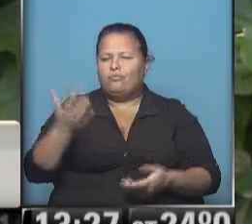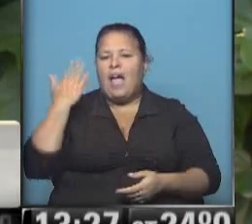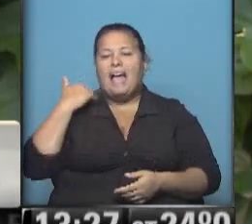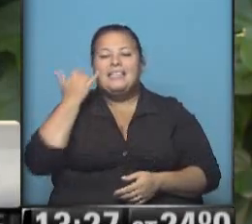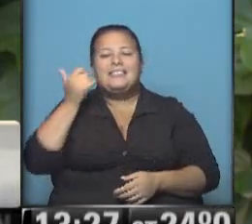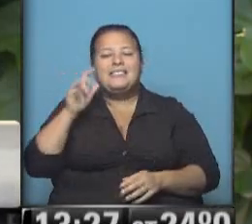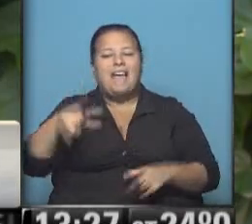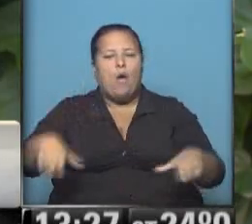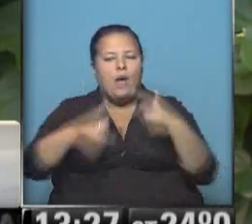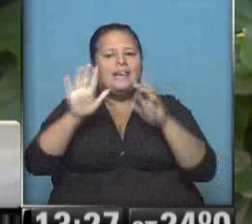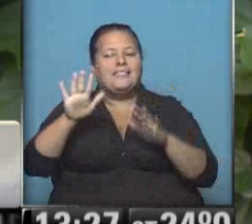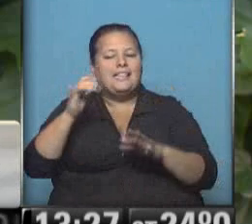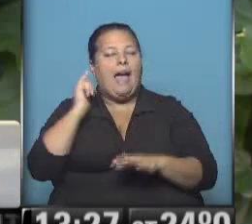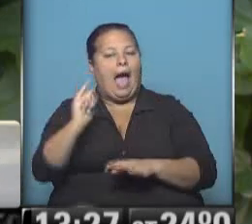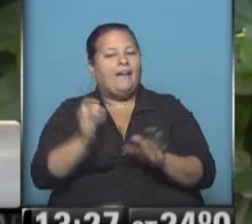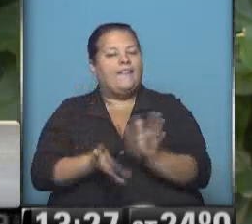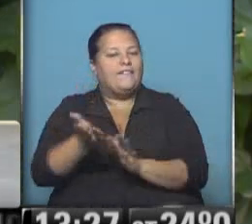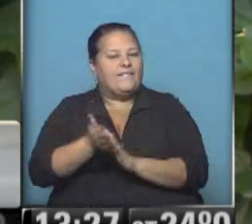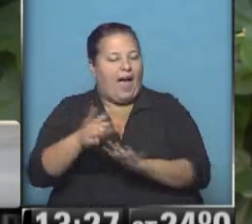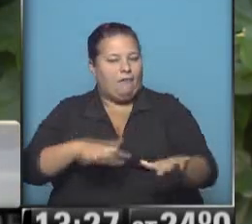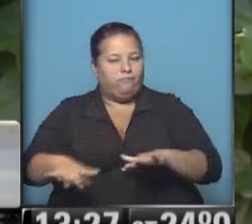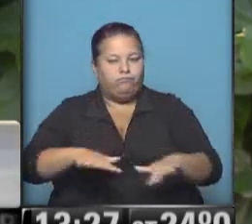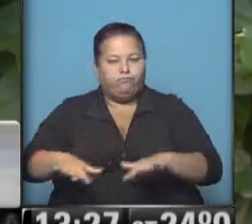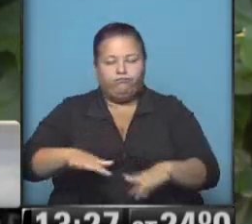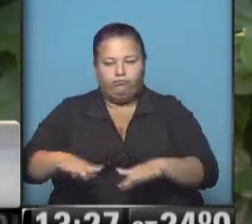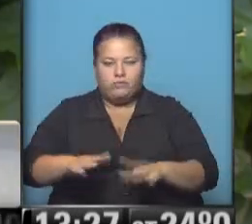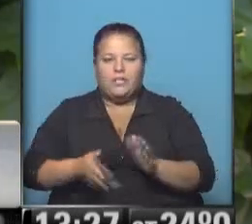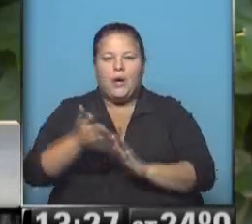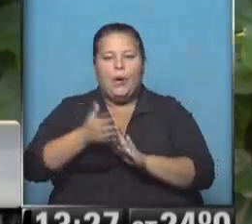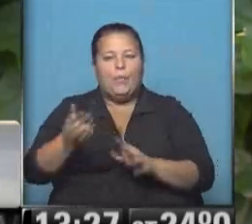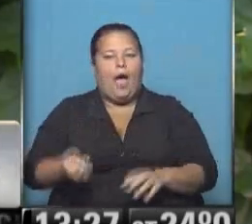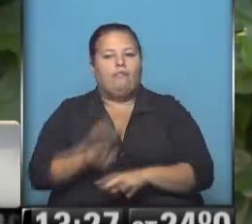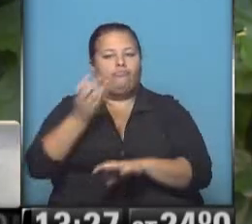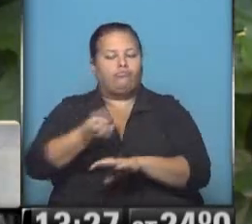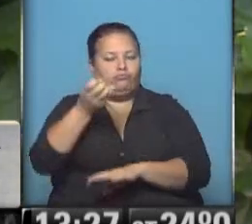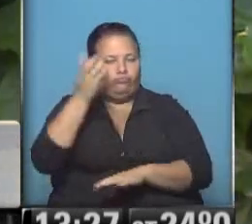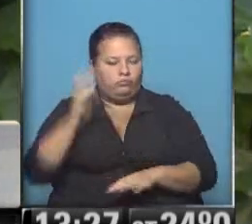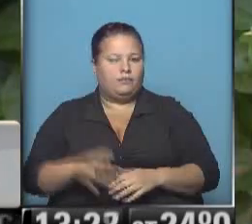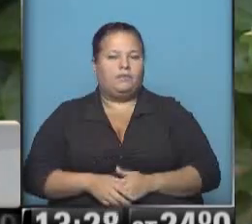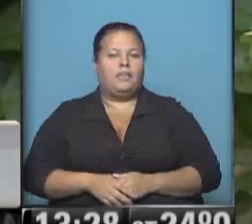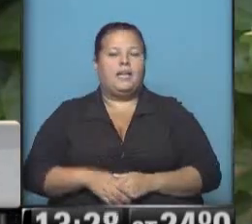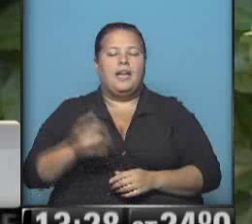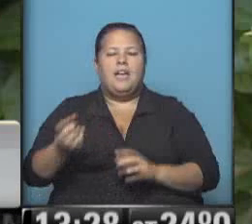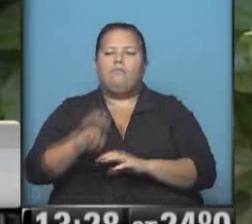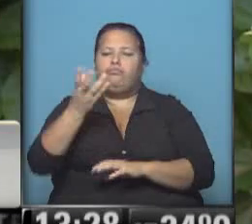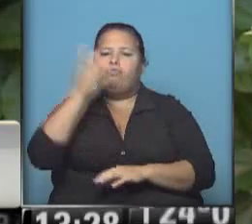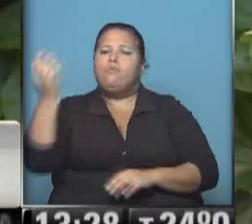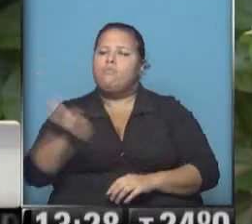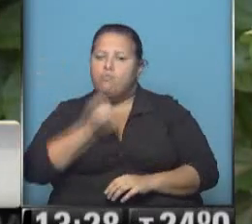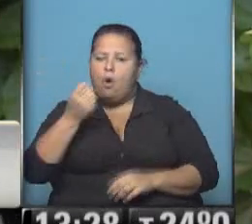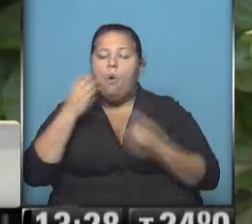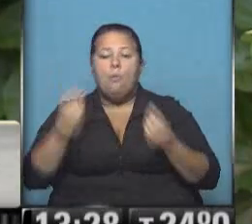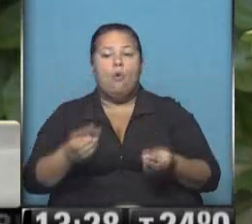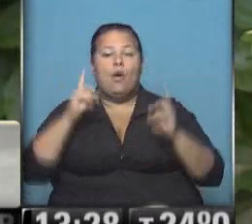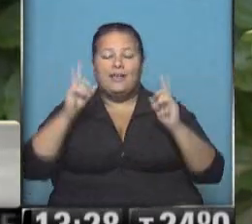volcán emitía señales sísmicas de acerca de una erupción que estaba por venir y es una erupción muy importante Porque